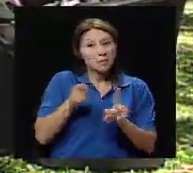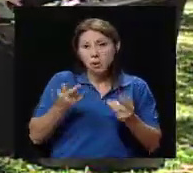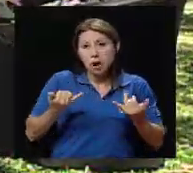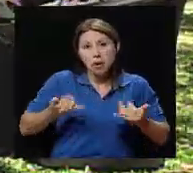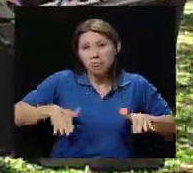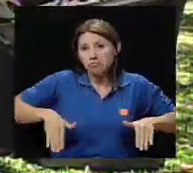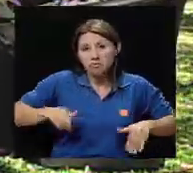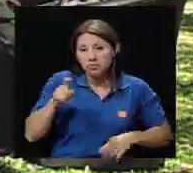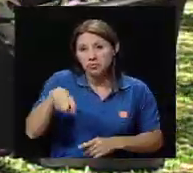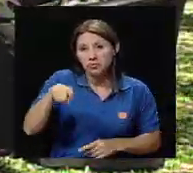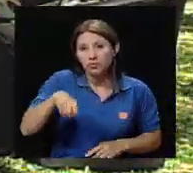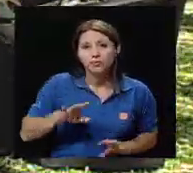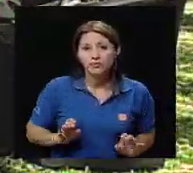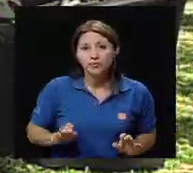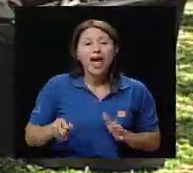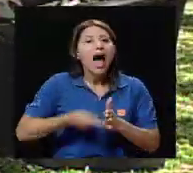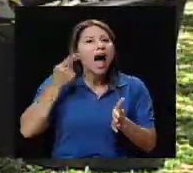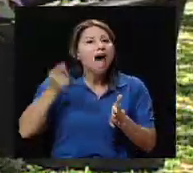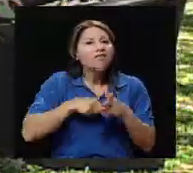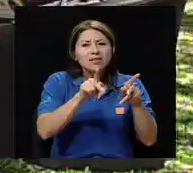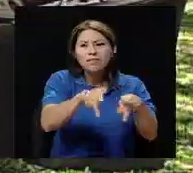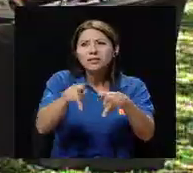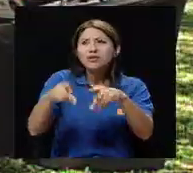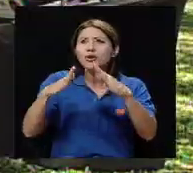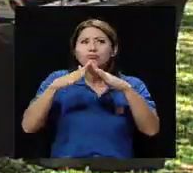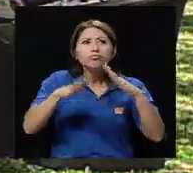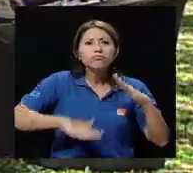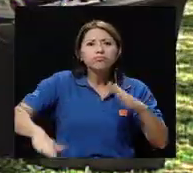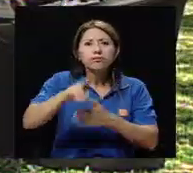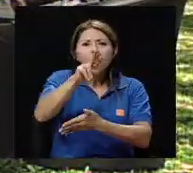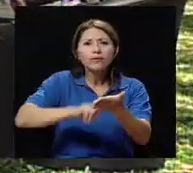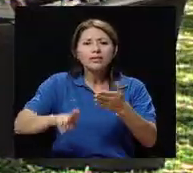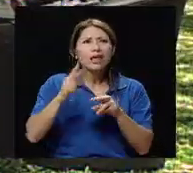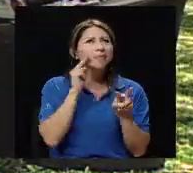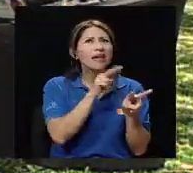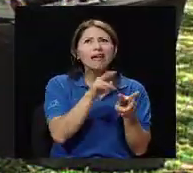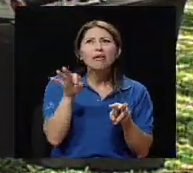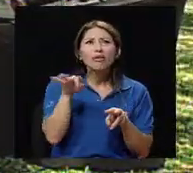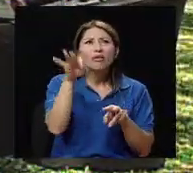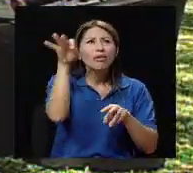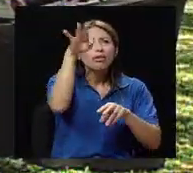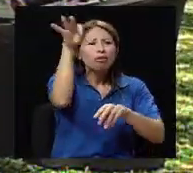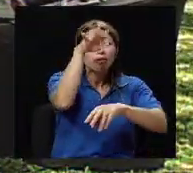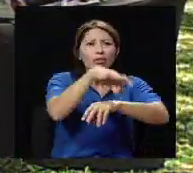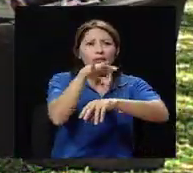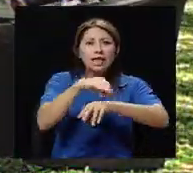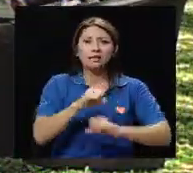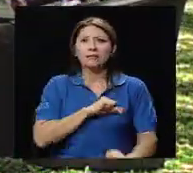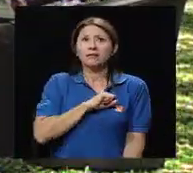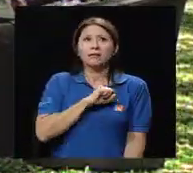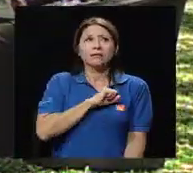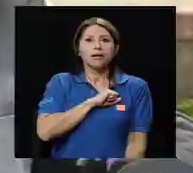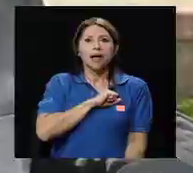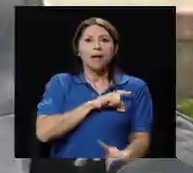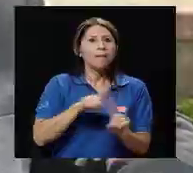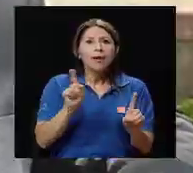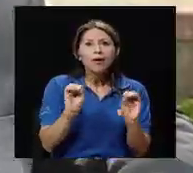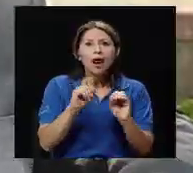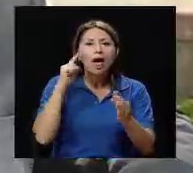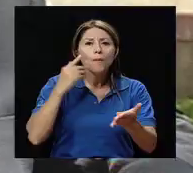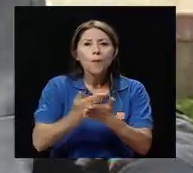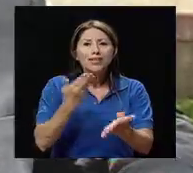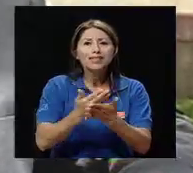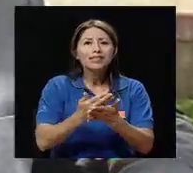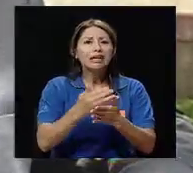la comunidad universitaria se asusta y ve muchos mosquitos, pero no toma muestras y nos llama para que mandemos a fumigar, eso no